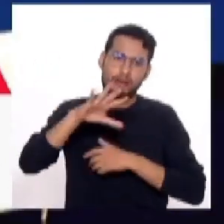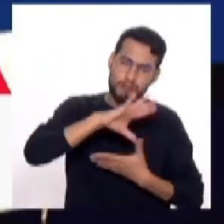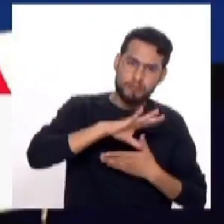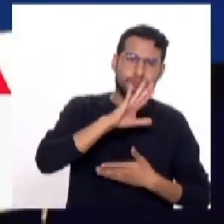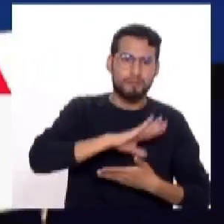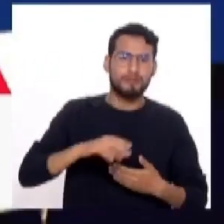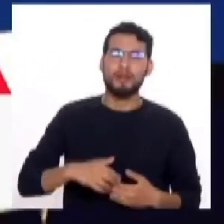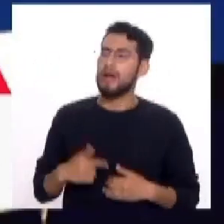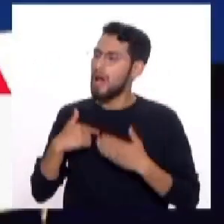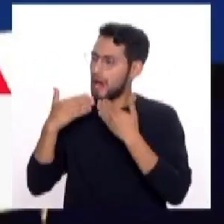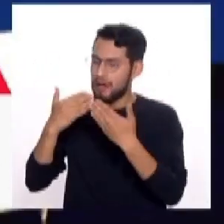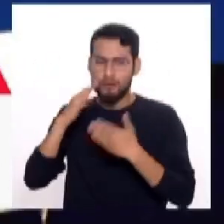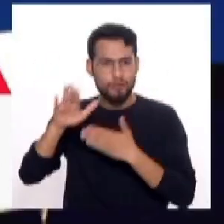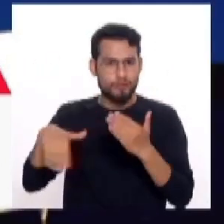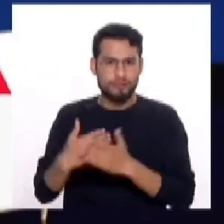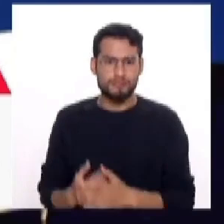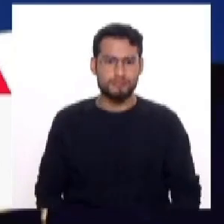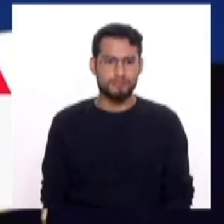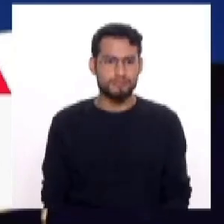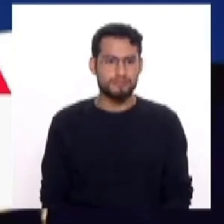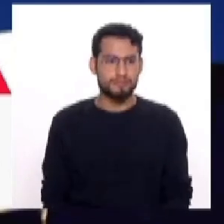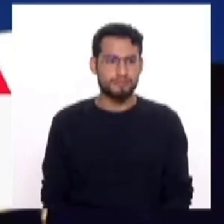todos Muchas